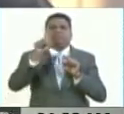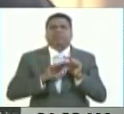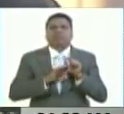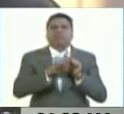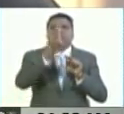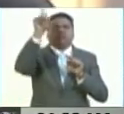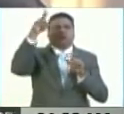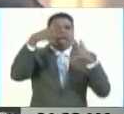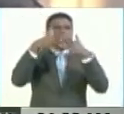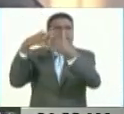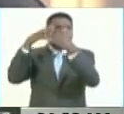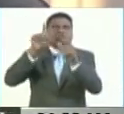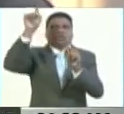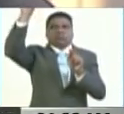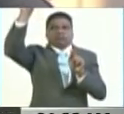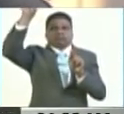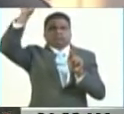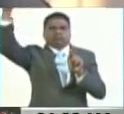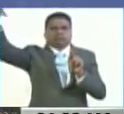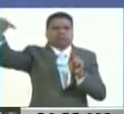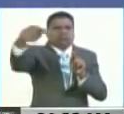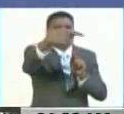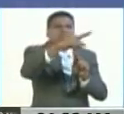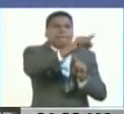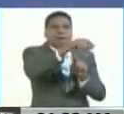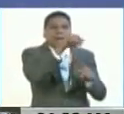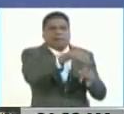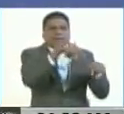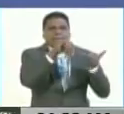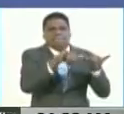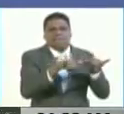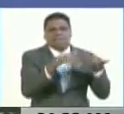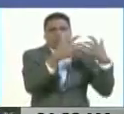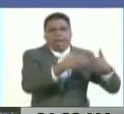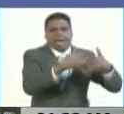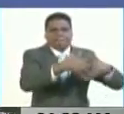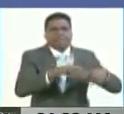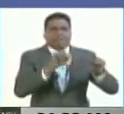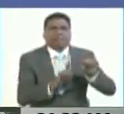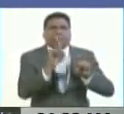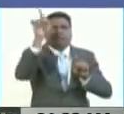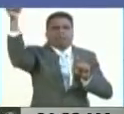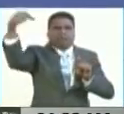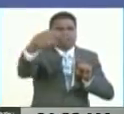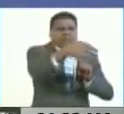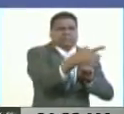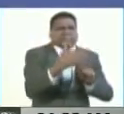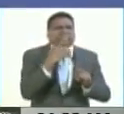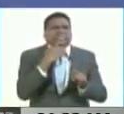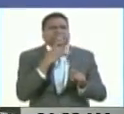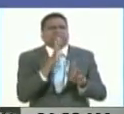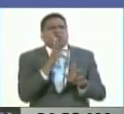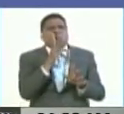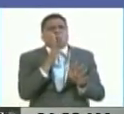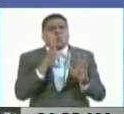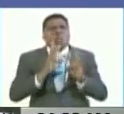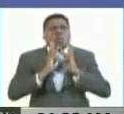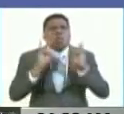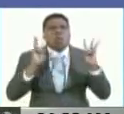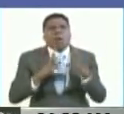afuera de otro país. Ok. Eso es importante saberlo, entonces no estamos tan... cuidados realmente por el ciberespacio porque es